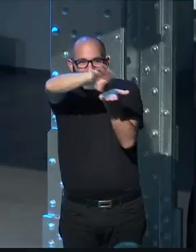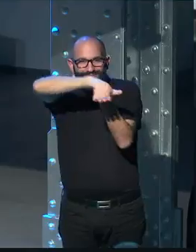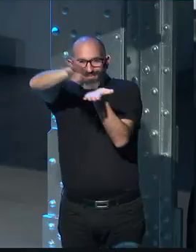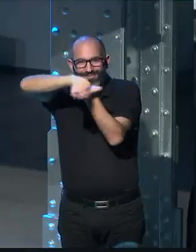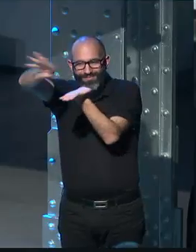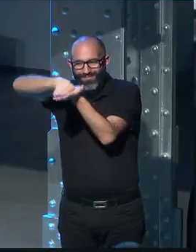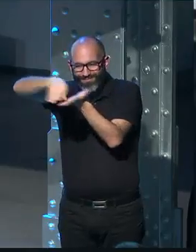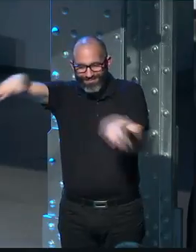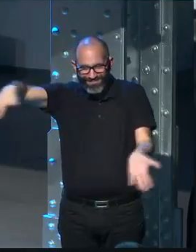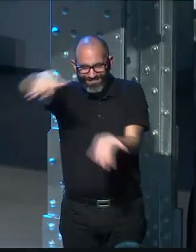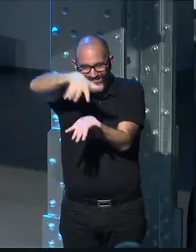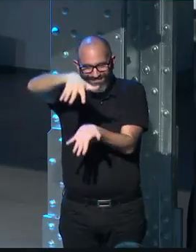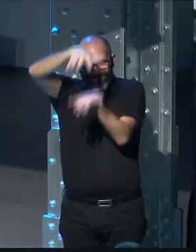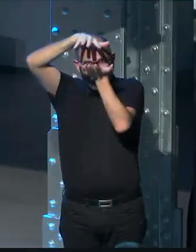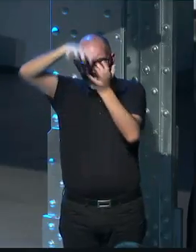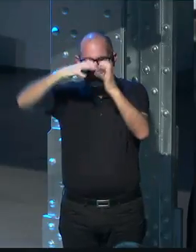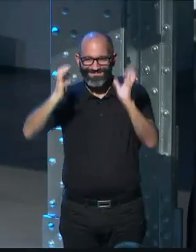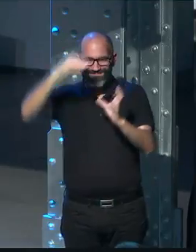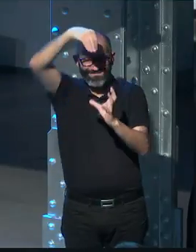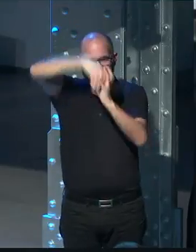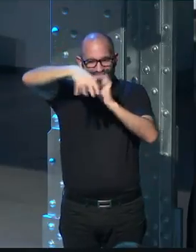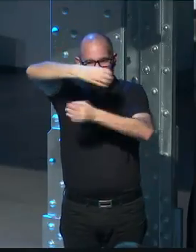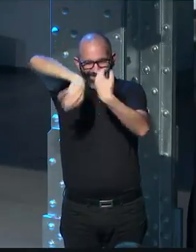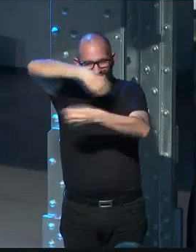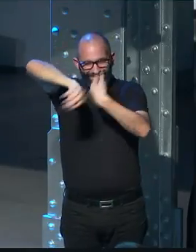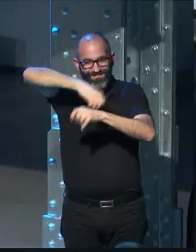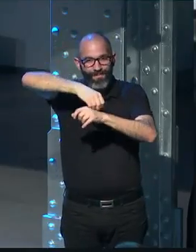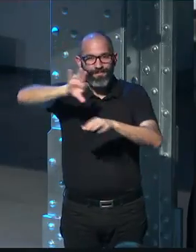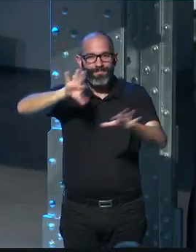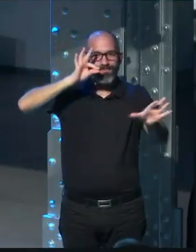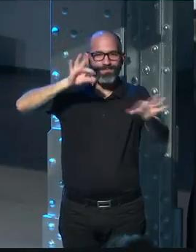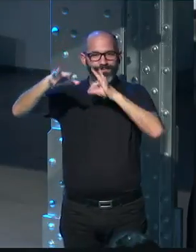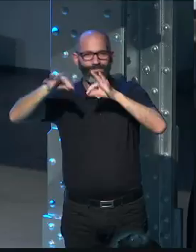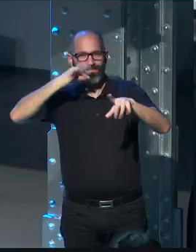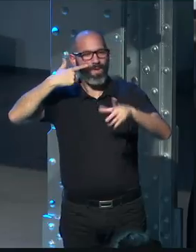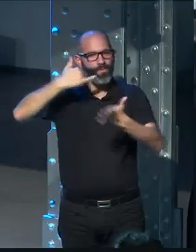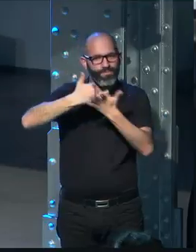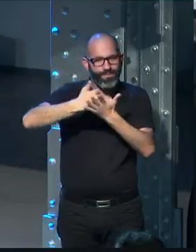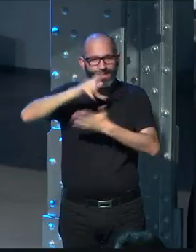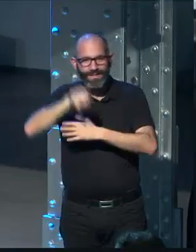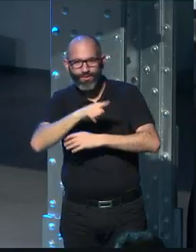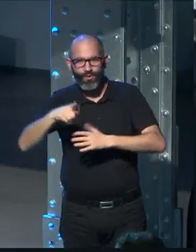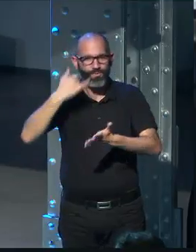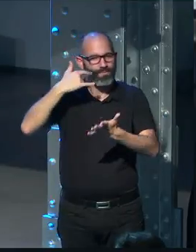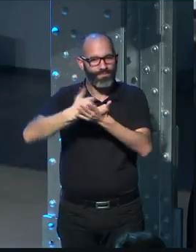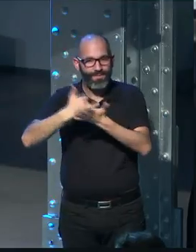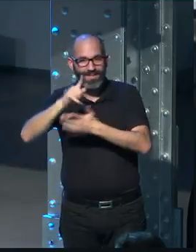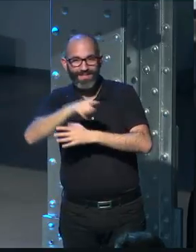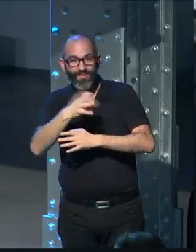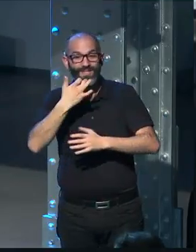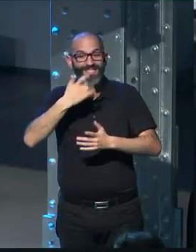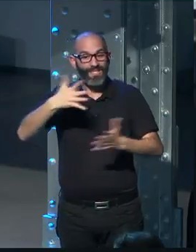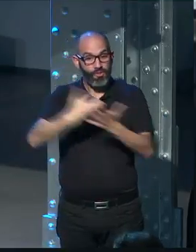realidad que en la mayor parte de los casos se ajusta a esa realidad. Estamos lanzando hipótesis y comprobándolas continuamente. Y mientras funcione, no nos